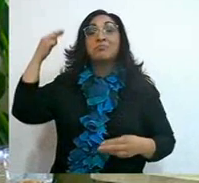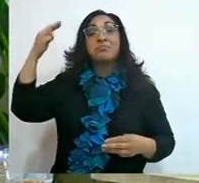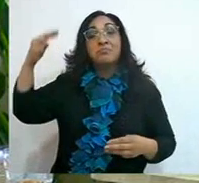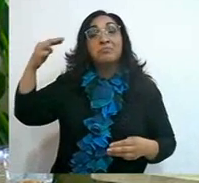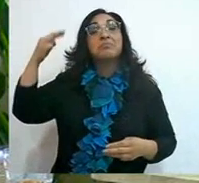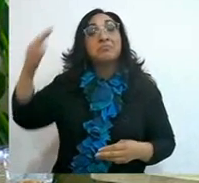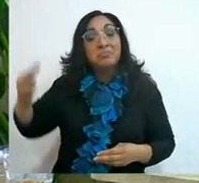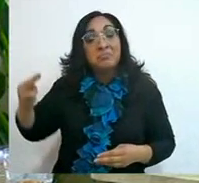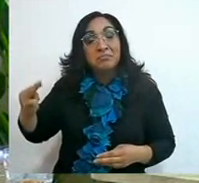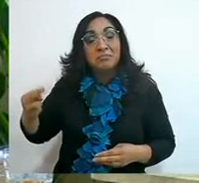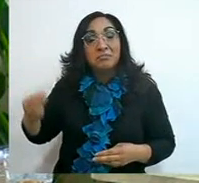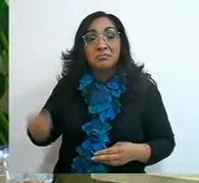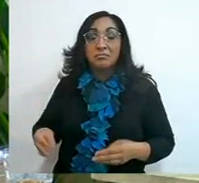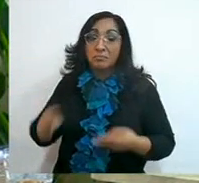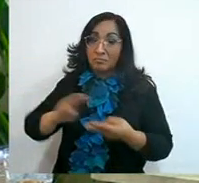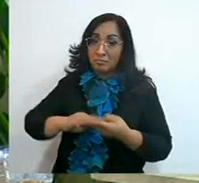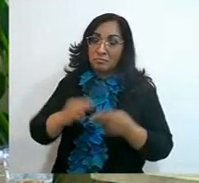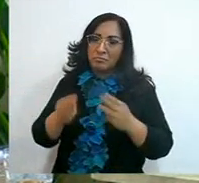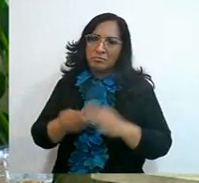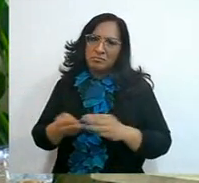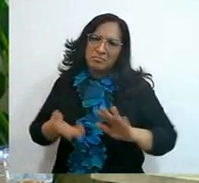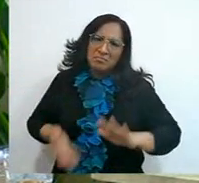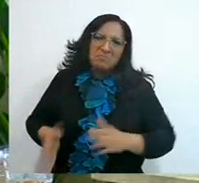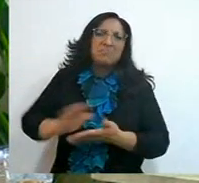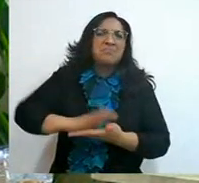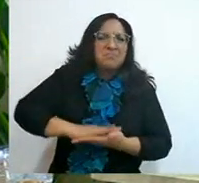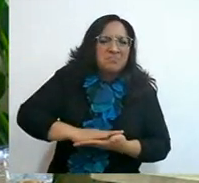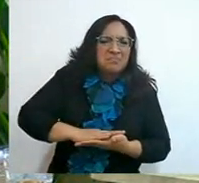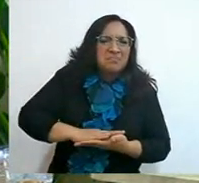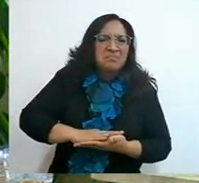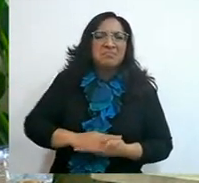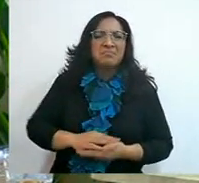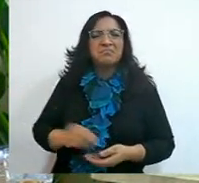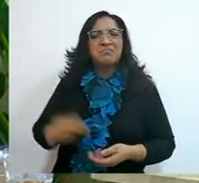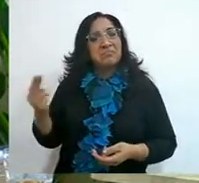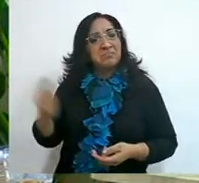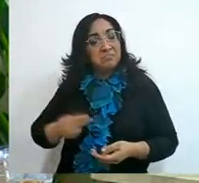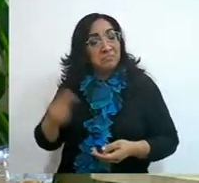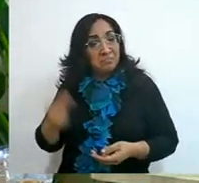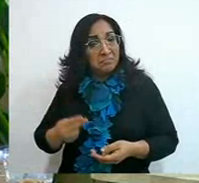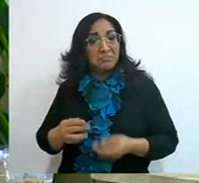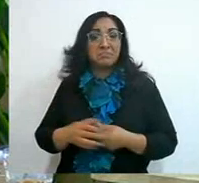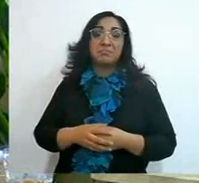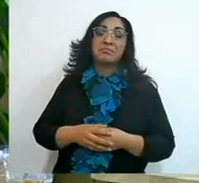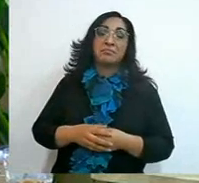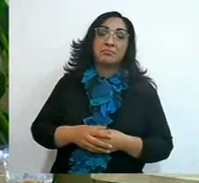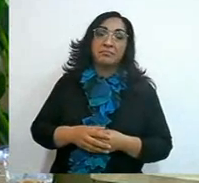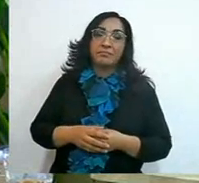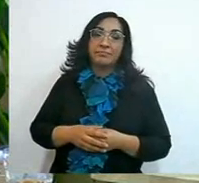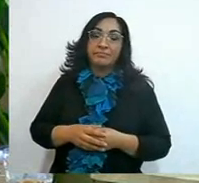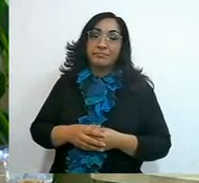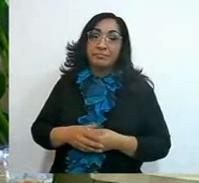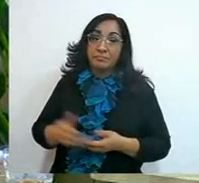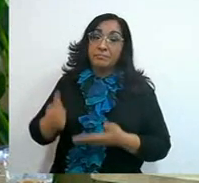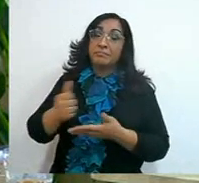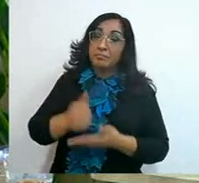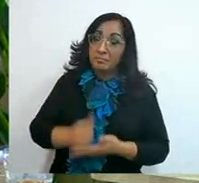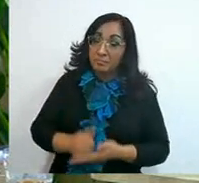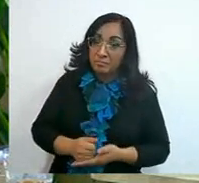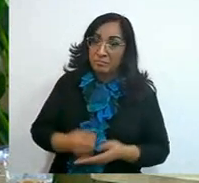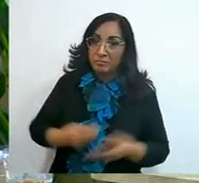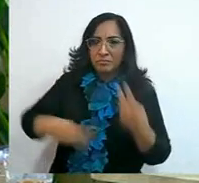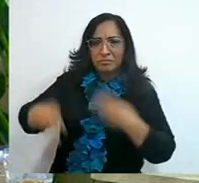Y llegó un momento en que se le cambió el monte del rey y se le puso Monterrey. Y fue fundada por